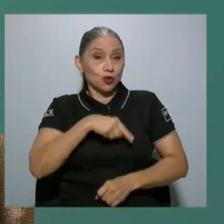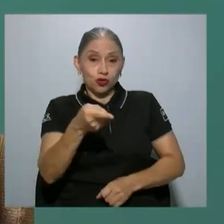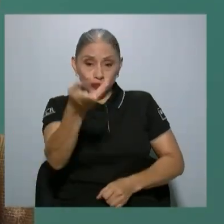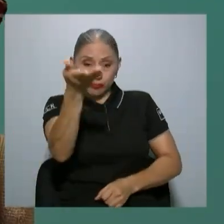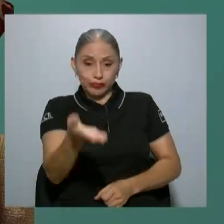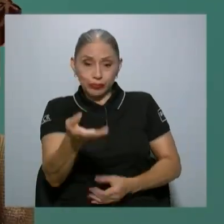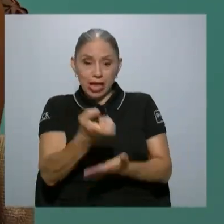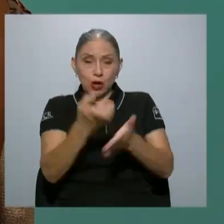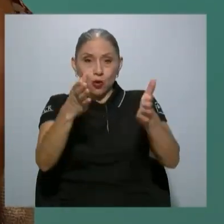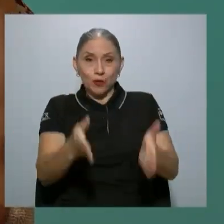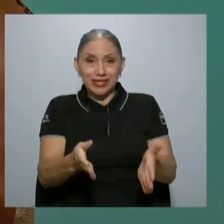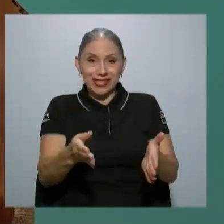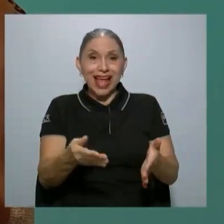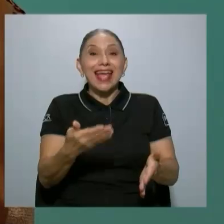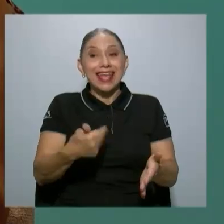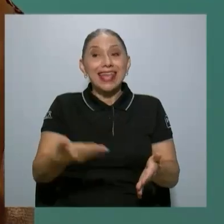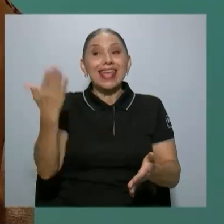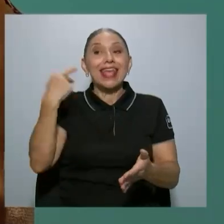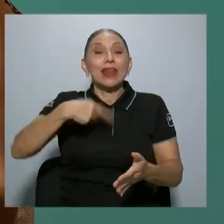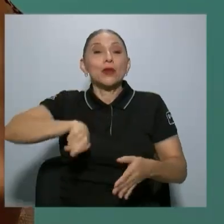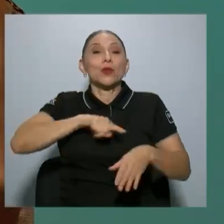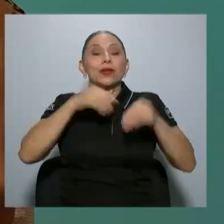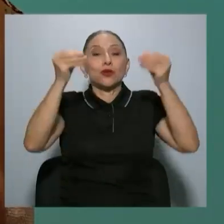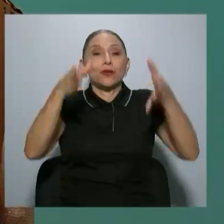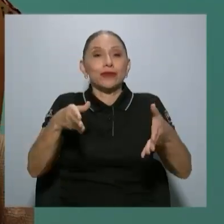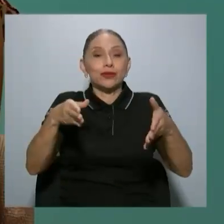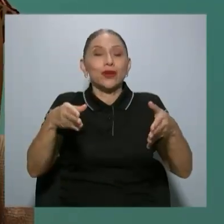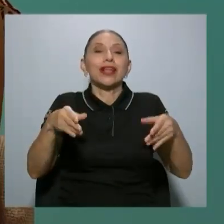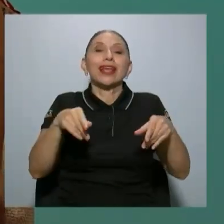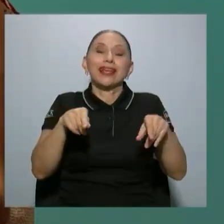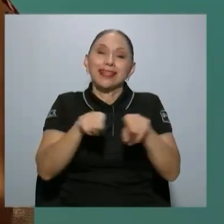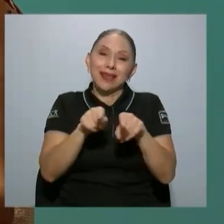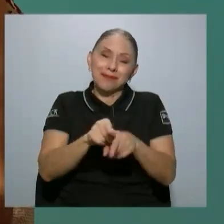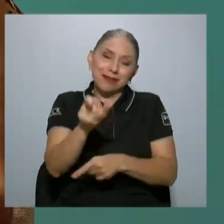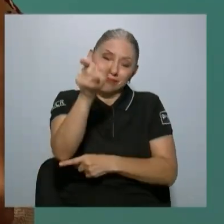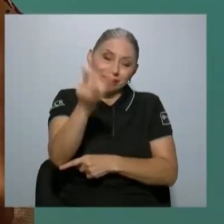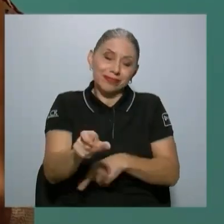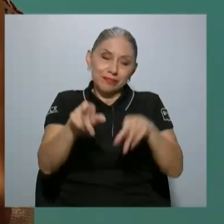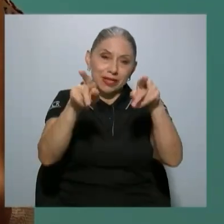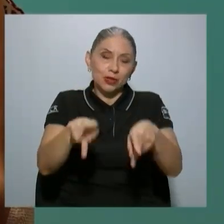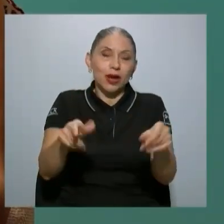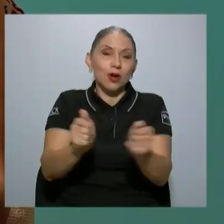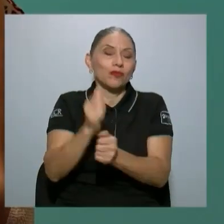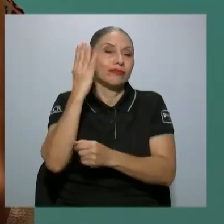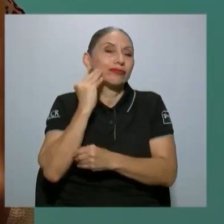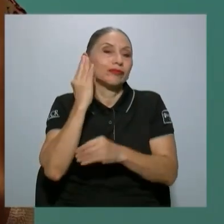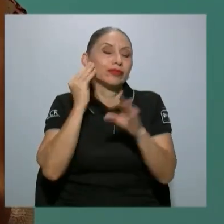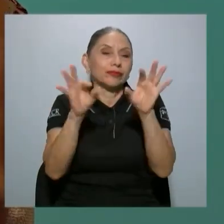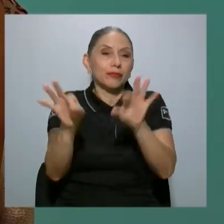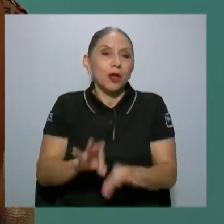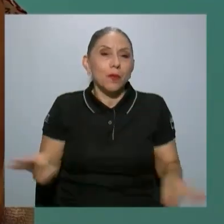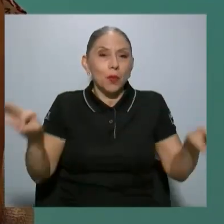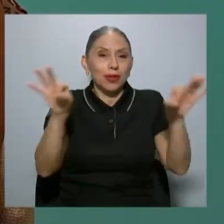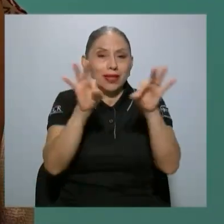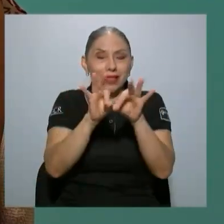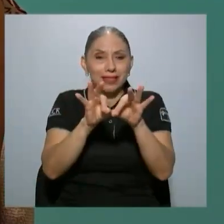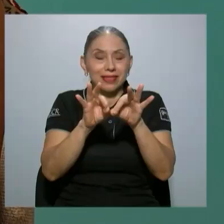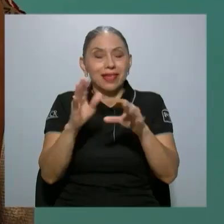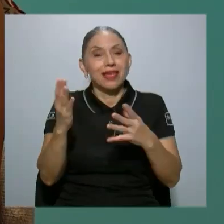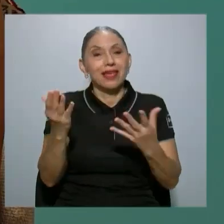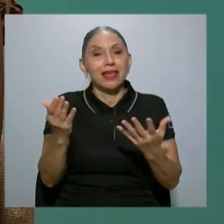profesor, es una persona que también tiene una trayectoria muy importante y un